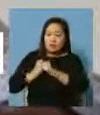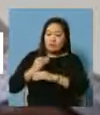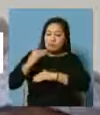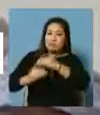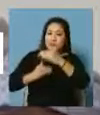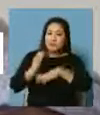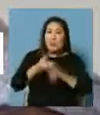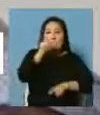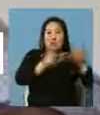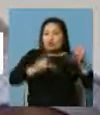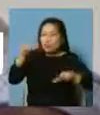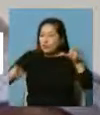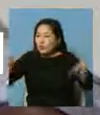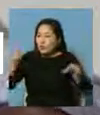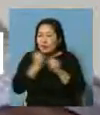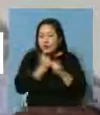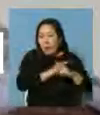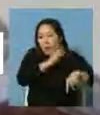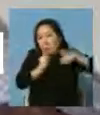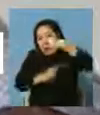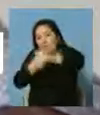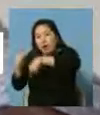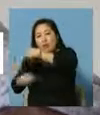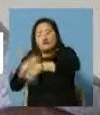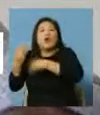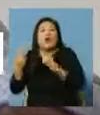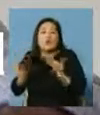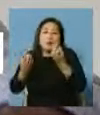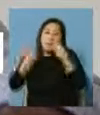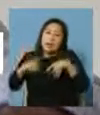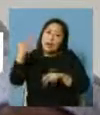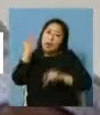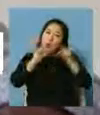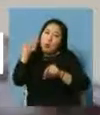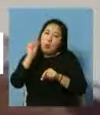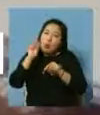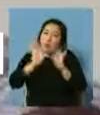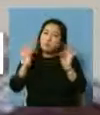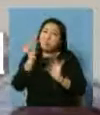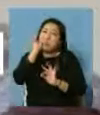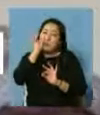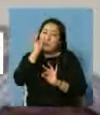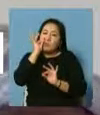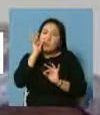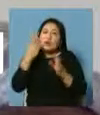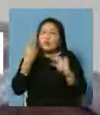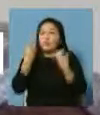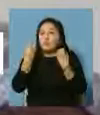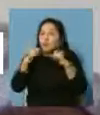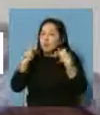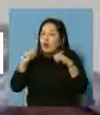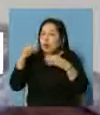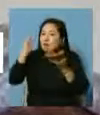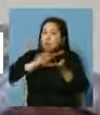las distintas personas. Y bueno, ahora empezamos con poquitas muestras hasta que nos pusimos prácticos